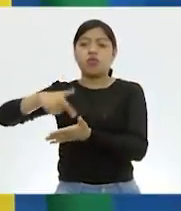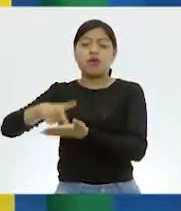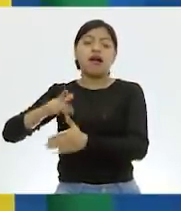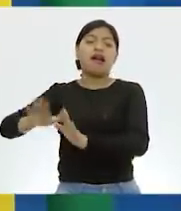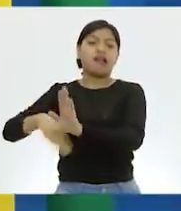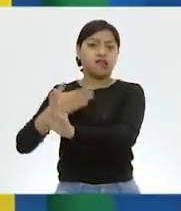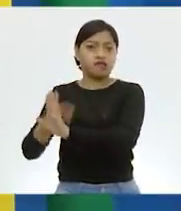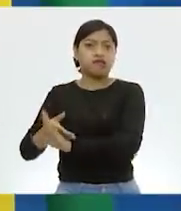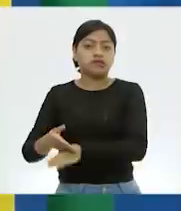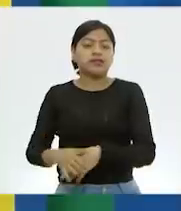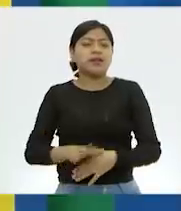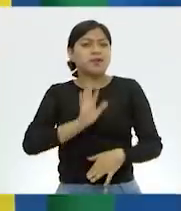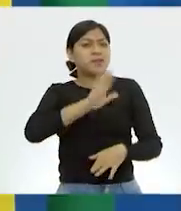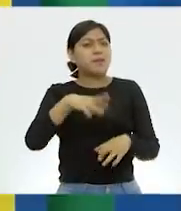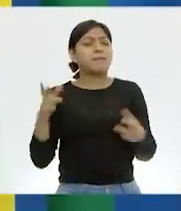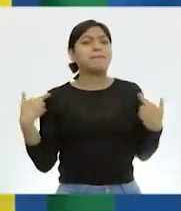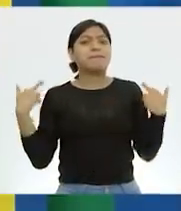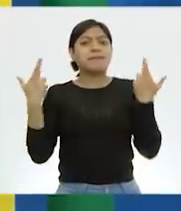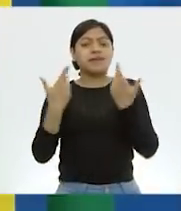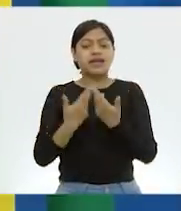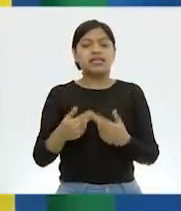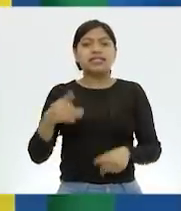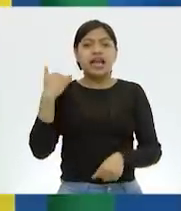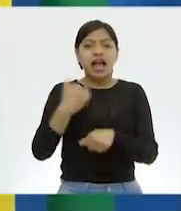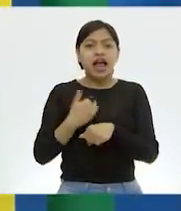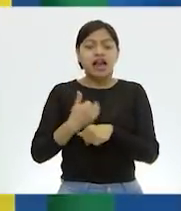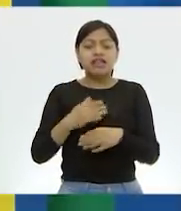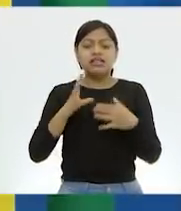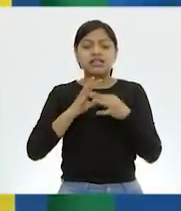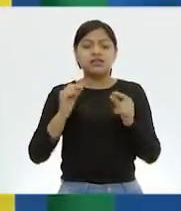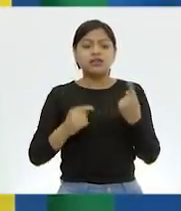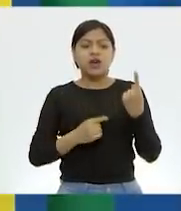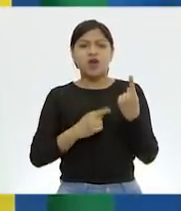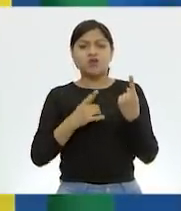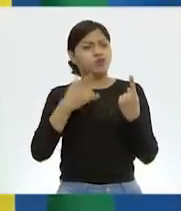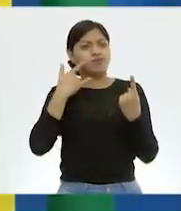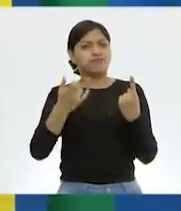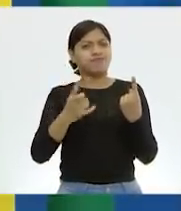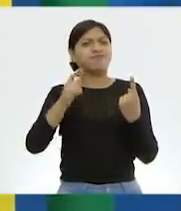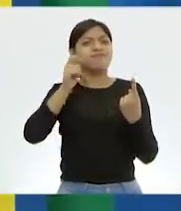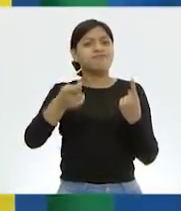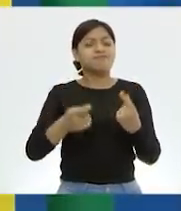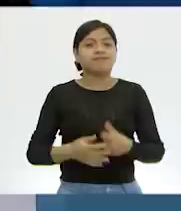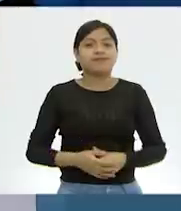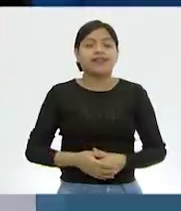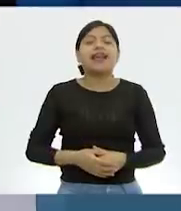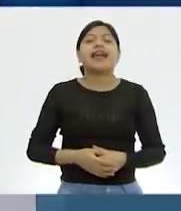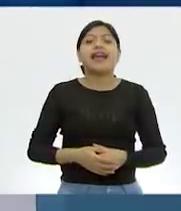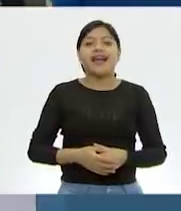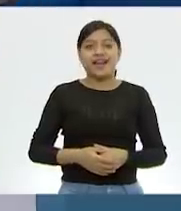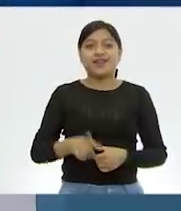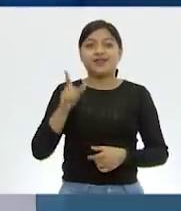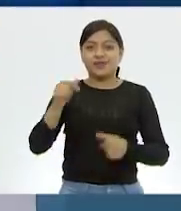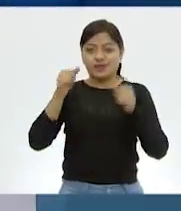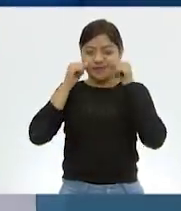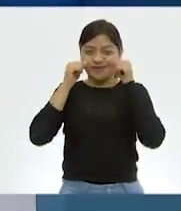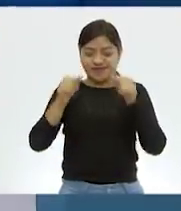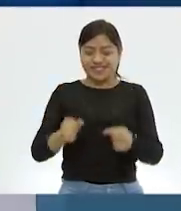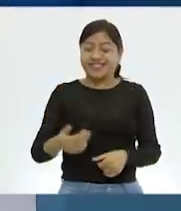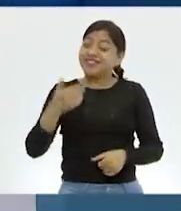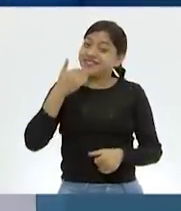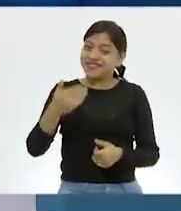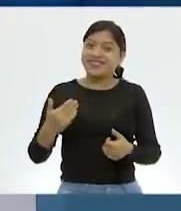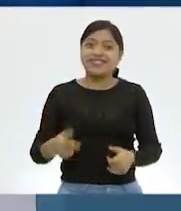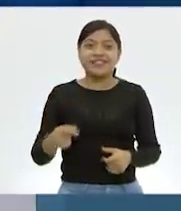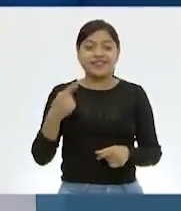Y maestra, ¿y cuál va a ser el dato curioso de la clase de hoy? Qué bueno que estás atenta, Ale. Vamos a